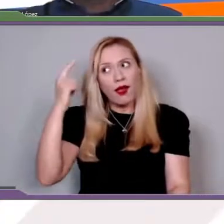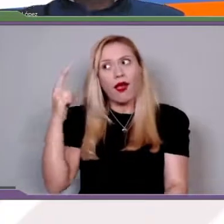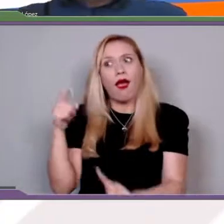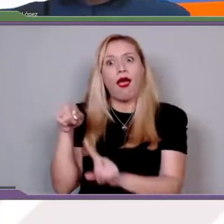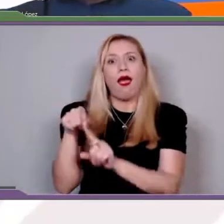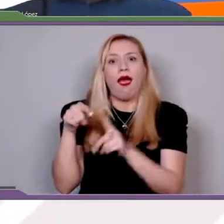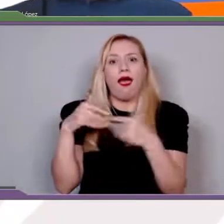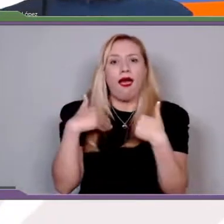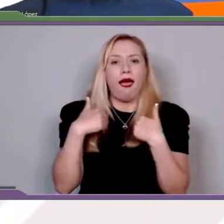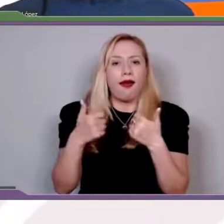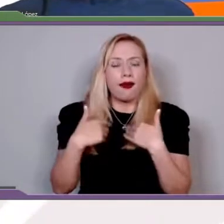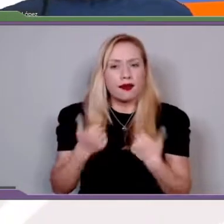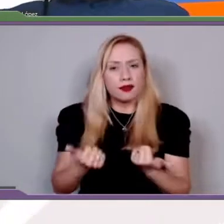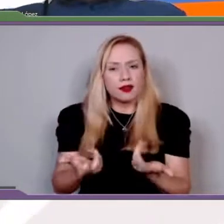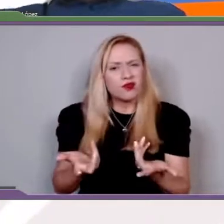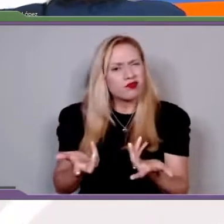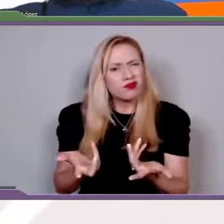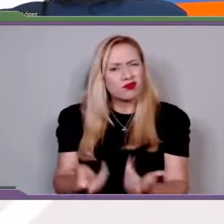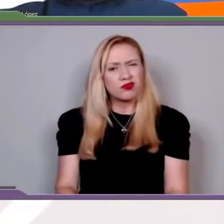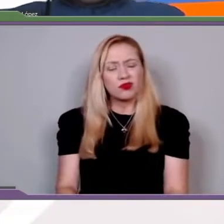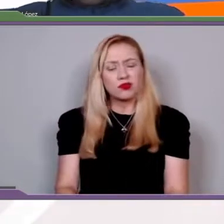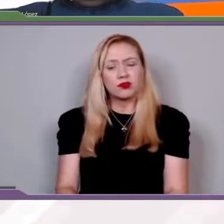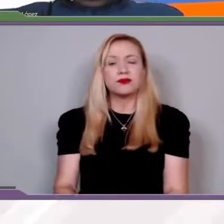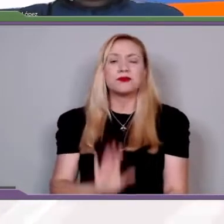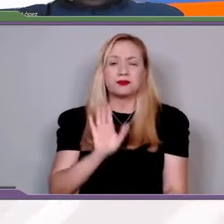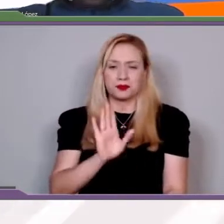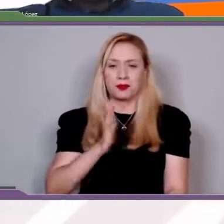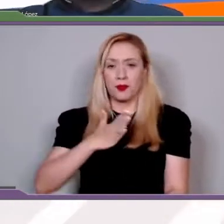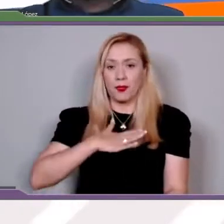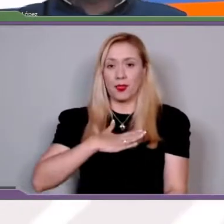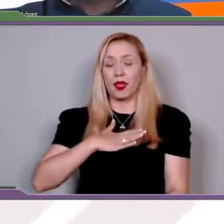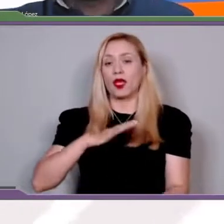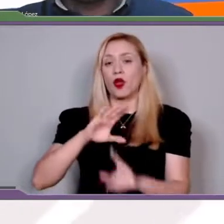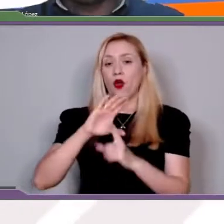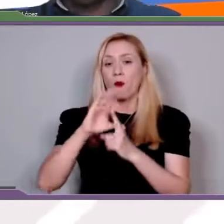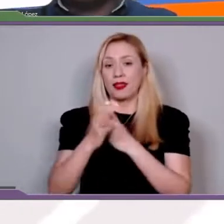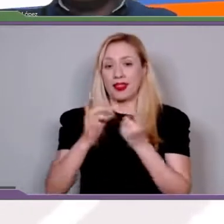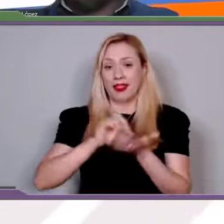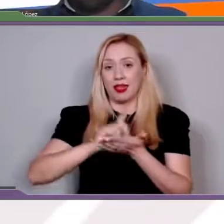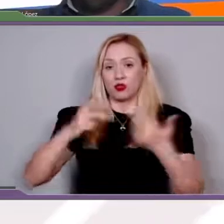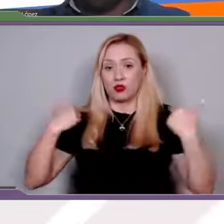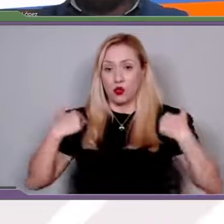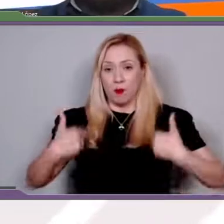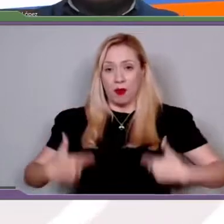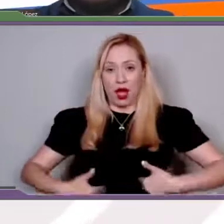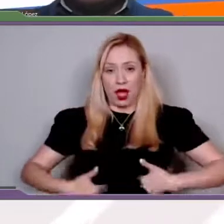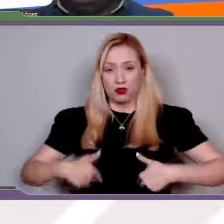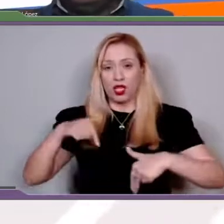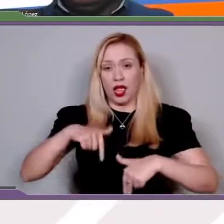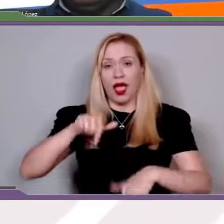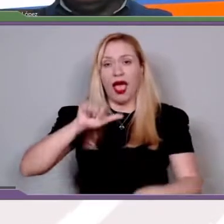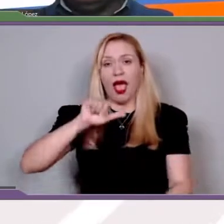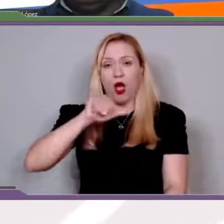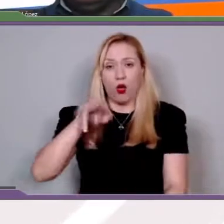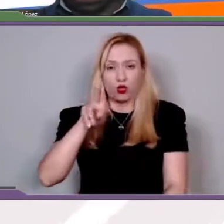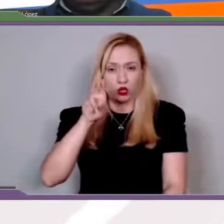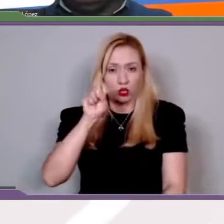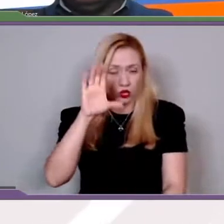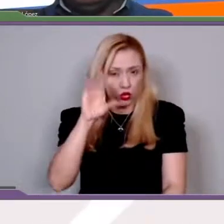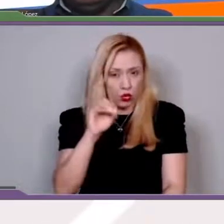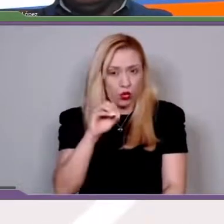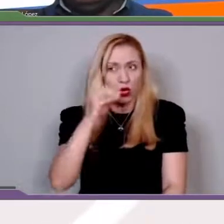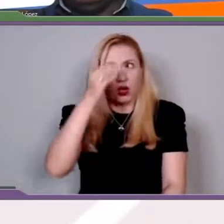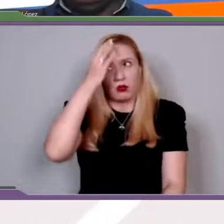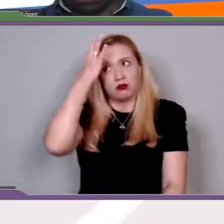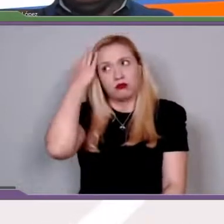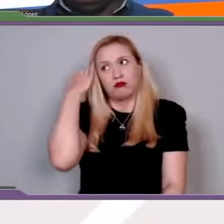Bueno, nosotros desde el Comité de Derechos Humanos Ajusco, eh, digo,